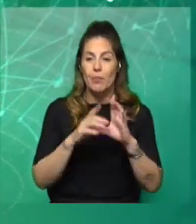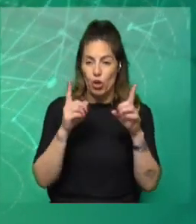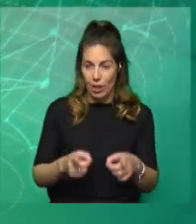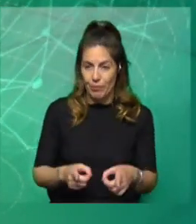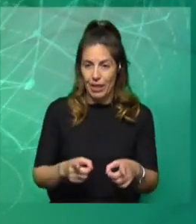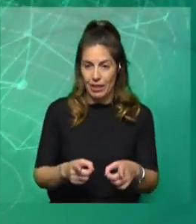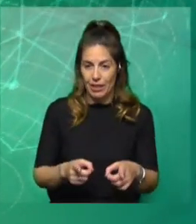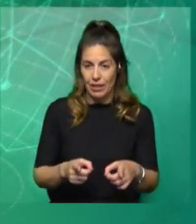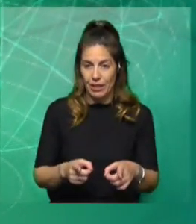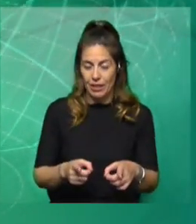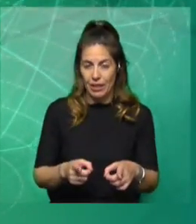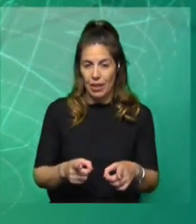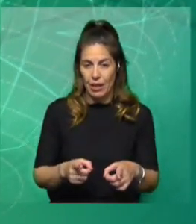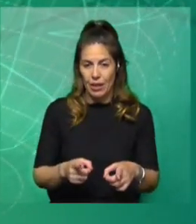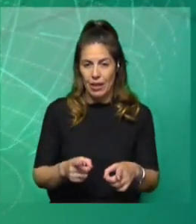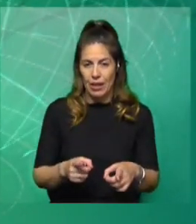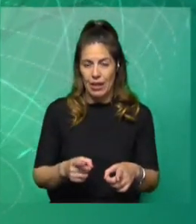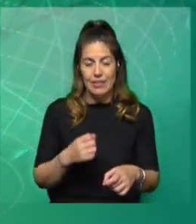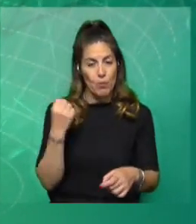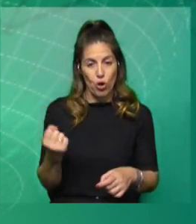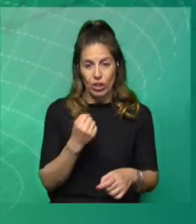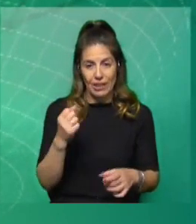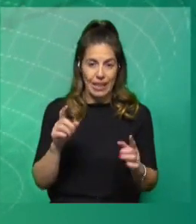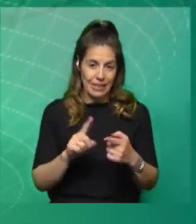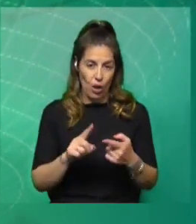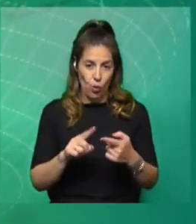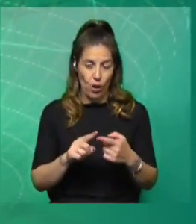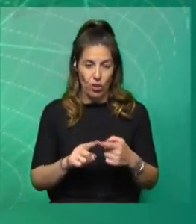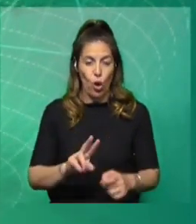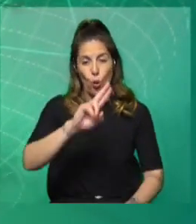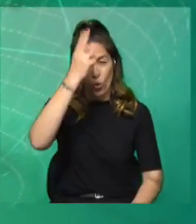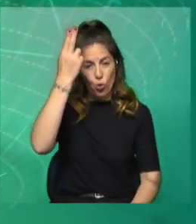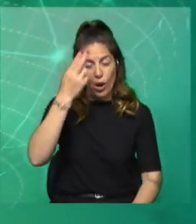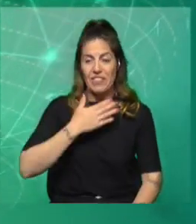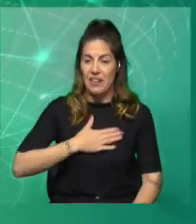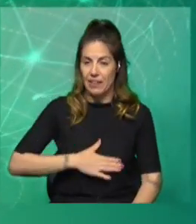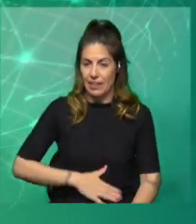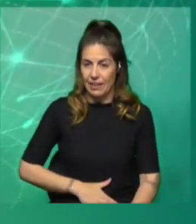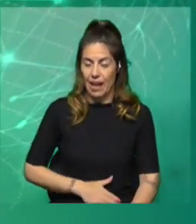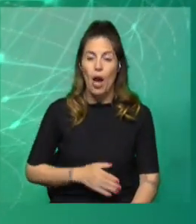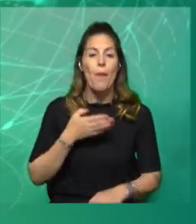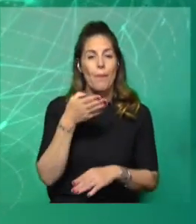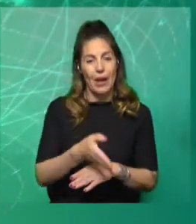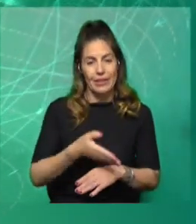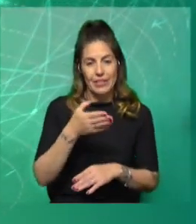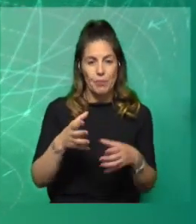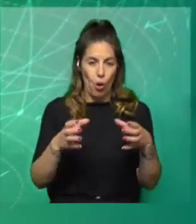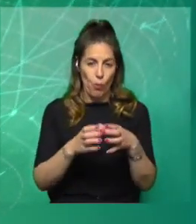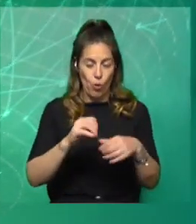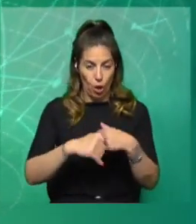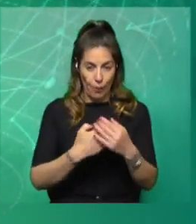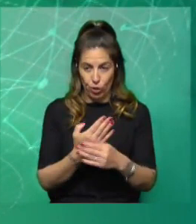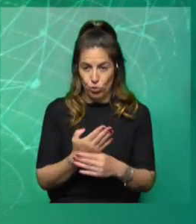que es para el bien de nuestro país y nuestra gente. Y Uruguay tiene la enorme tranquilidad de que participa de un bloque como el